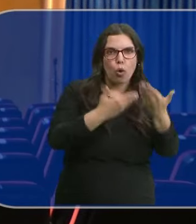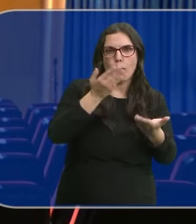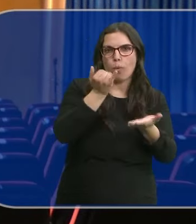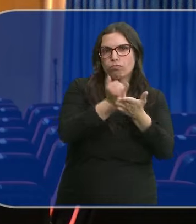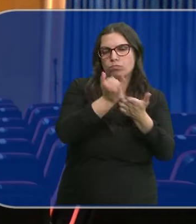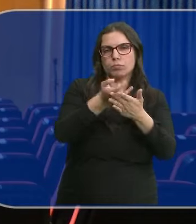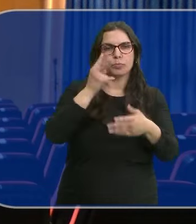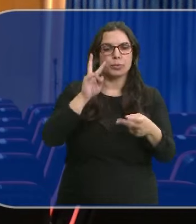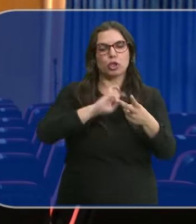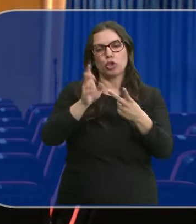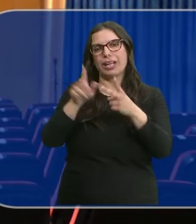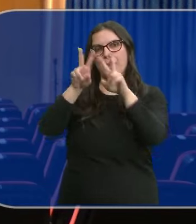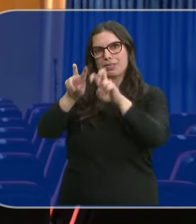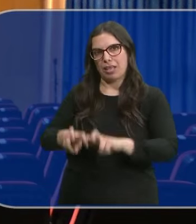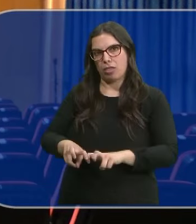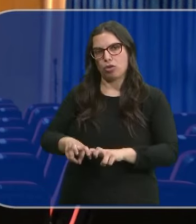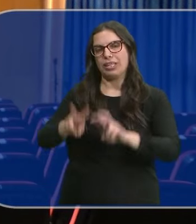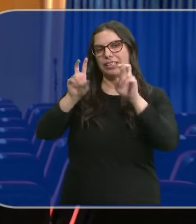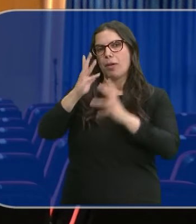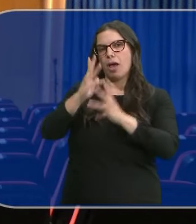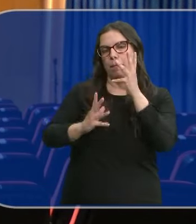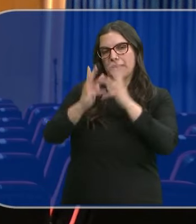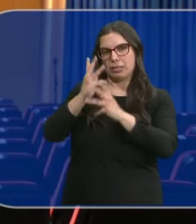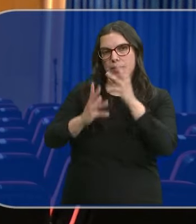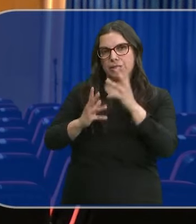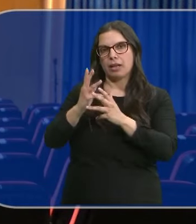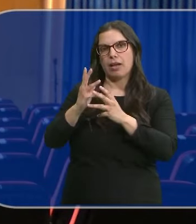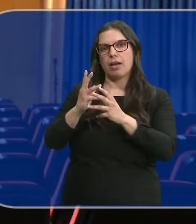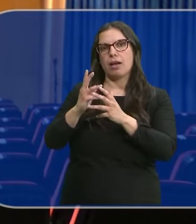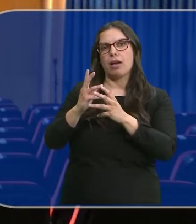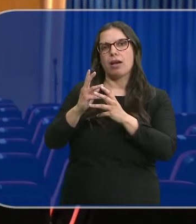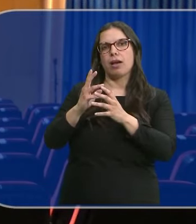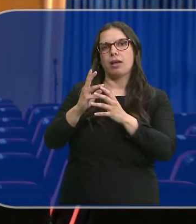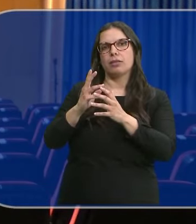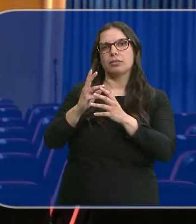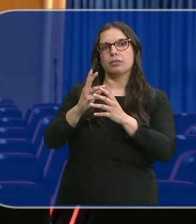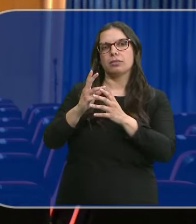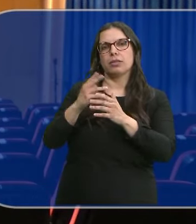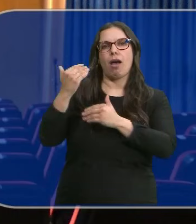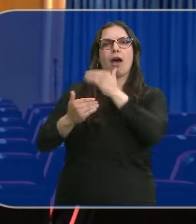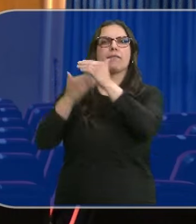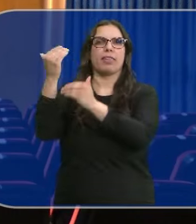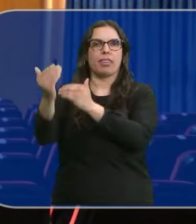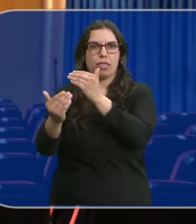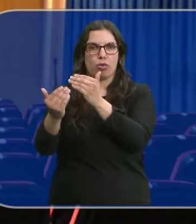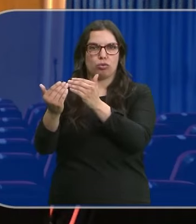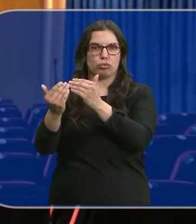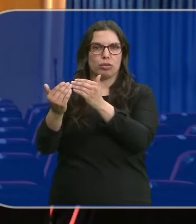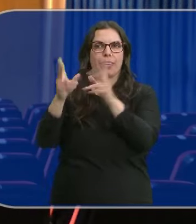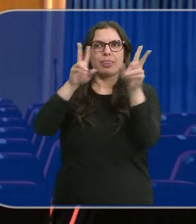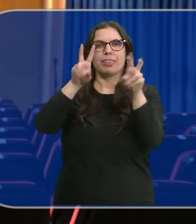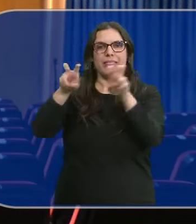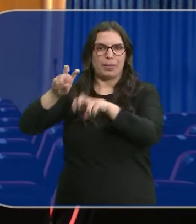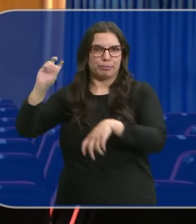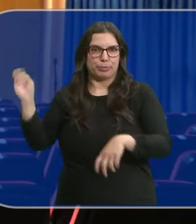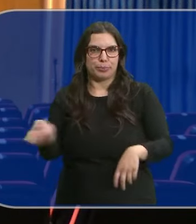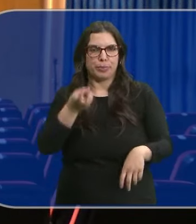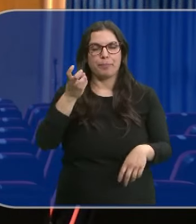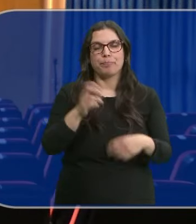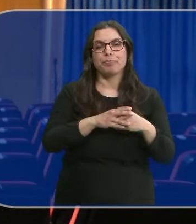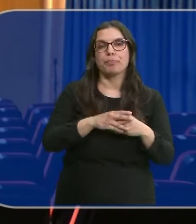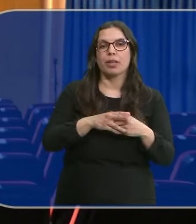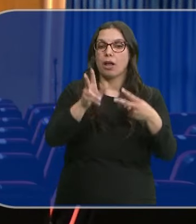ya digamos, investigación en campos de matemáticas separados y avanzados dependiendo de las temáticas. Pero